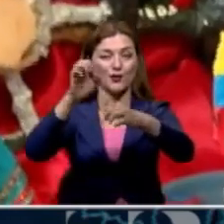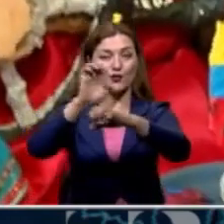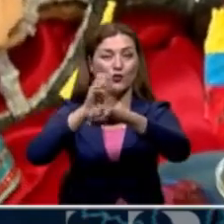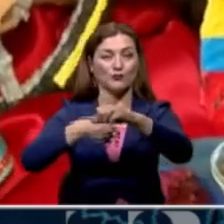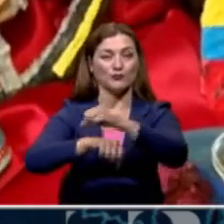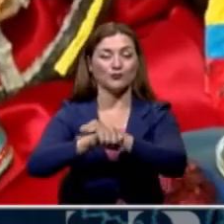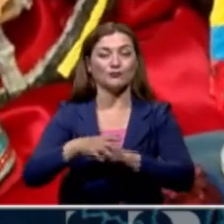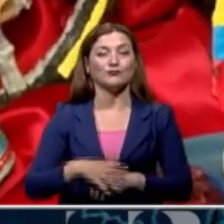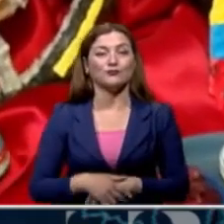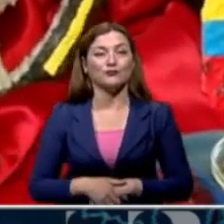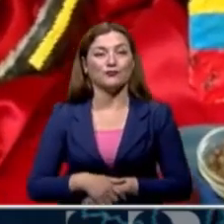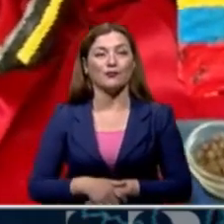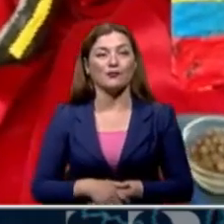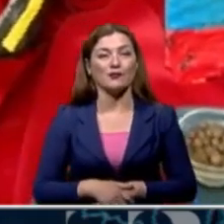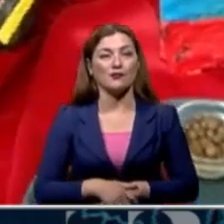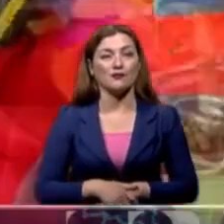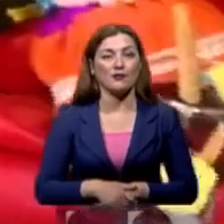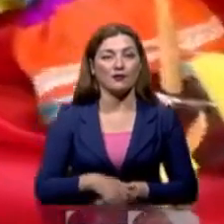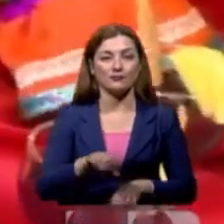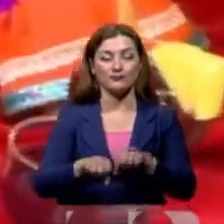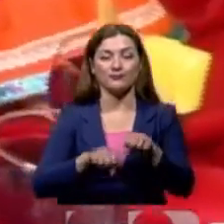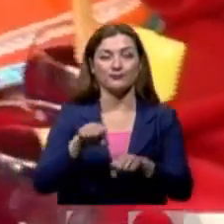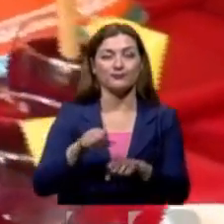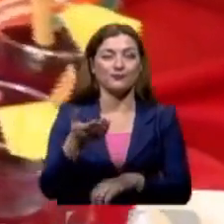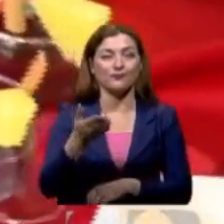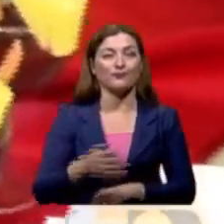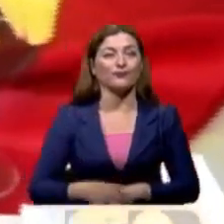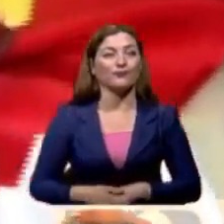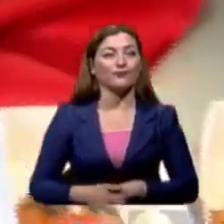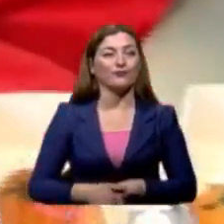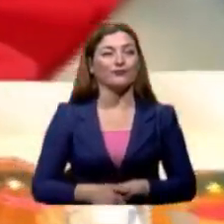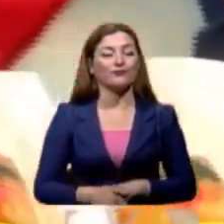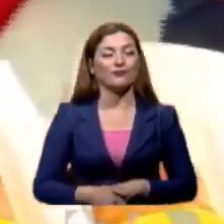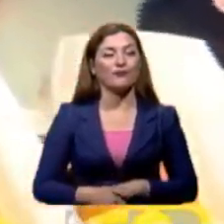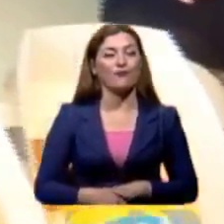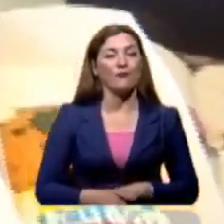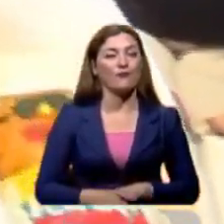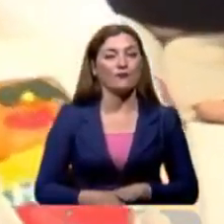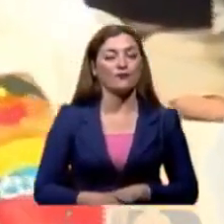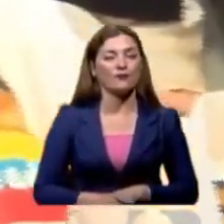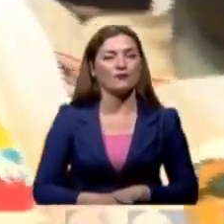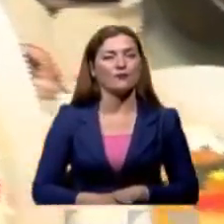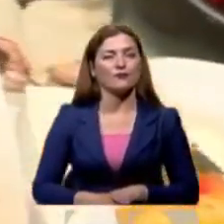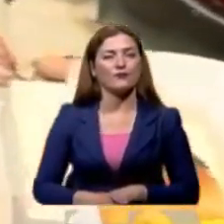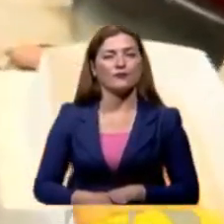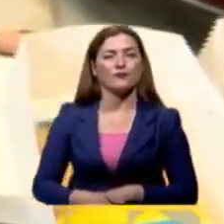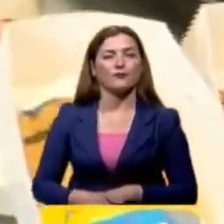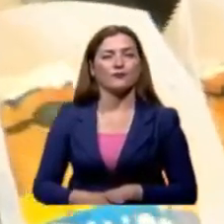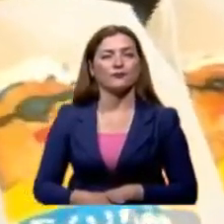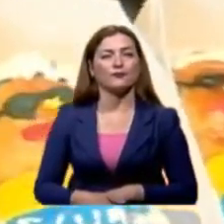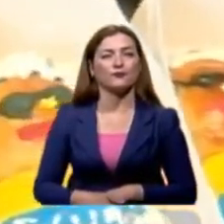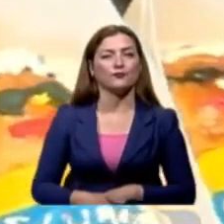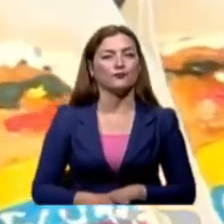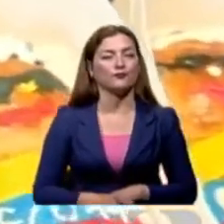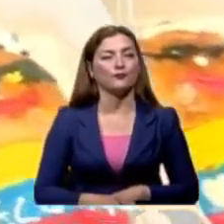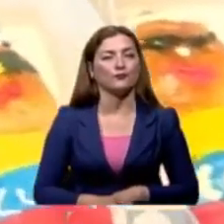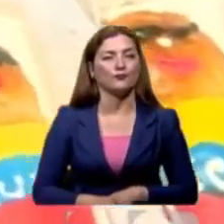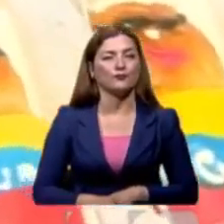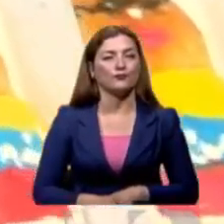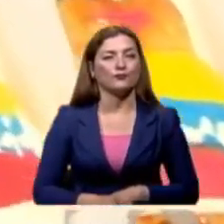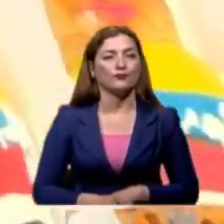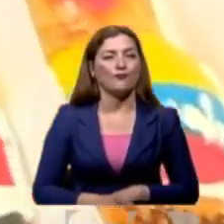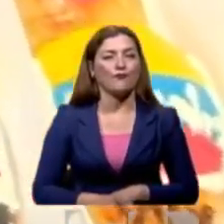de 8 carriles en donde hay un puente a desnivel y un redondel, lo que complica aún más el paso peatonal.